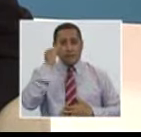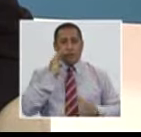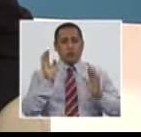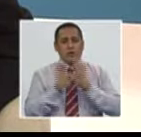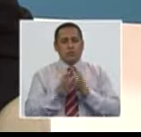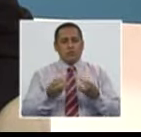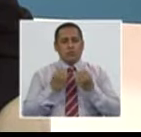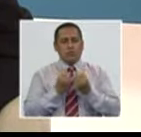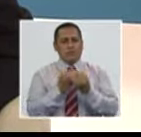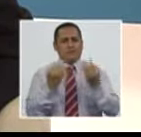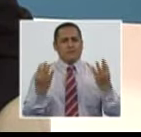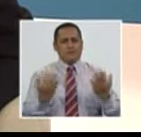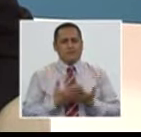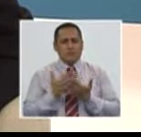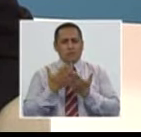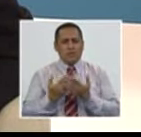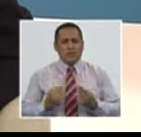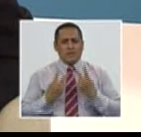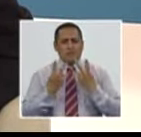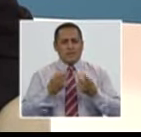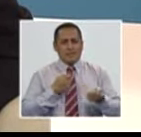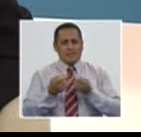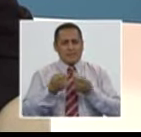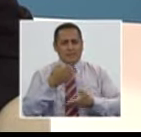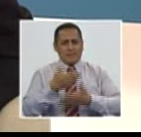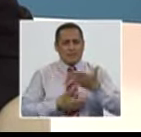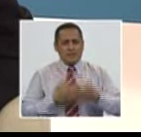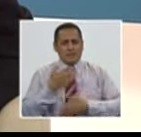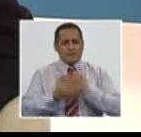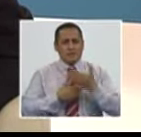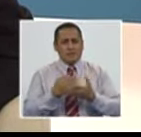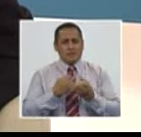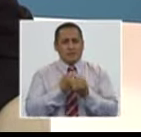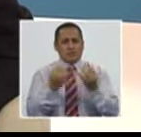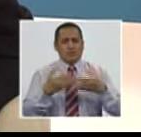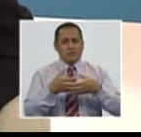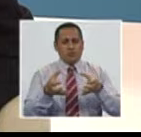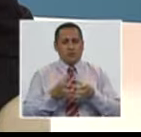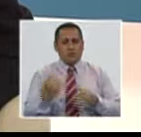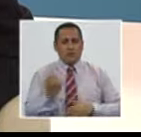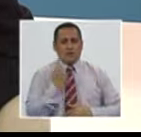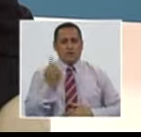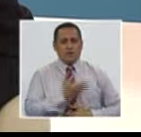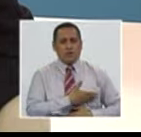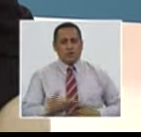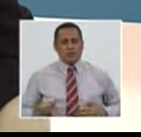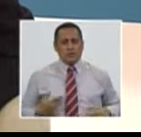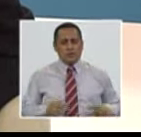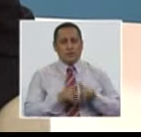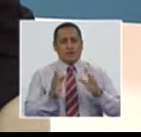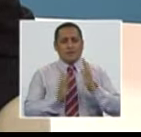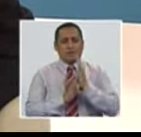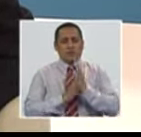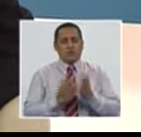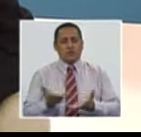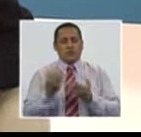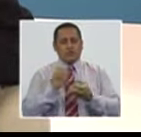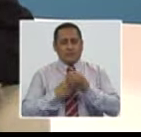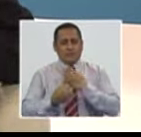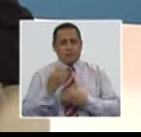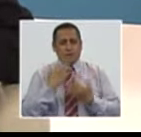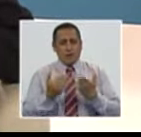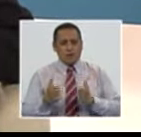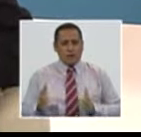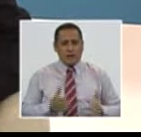de un sin número de trámites que se realizan ante las diversas dependencias públicas y en los que la defensoría del pueblo nos